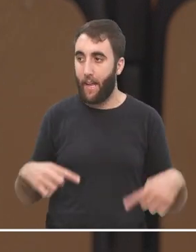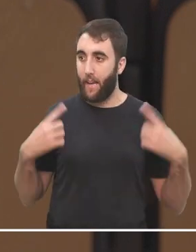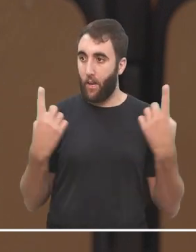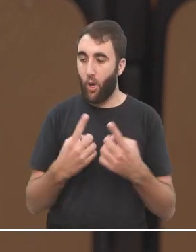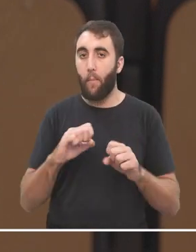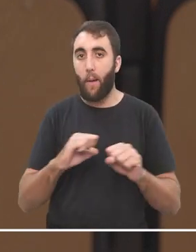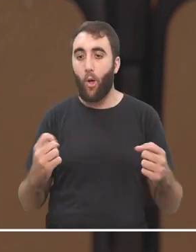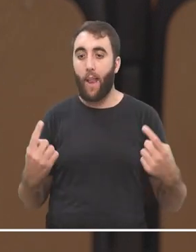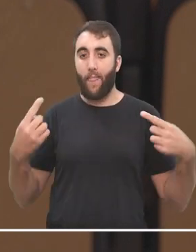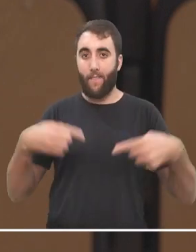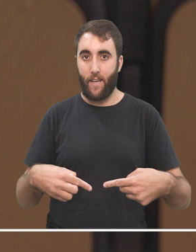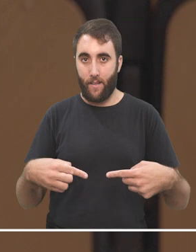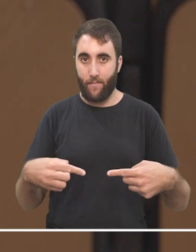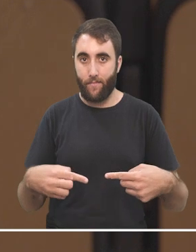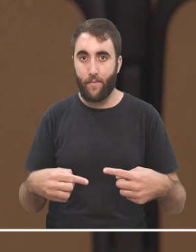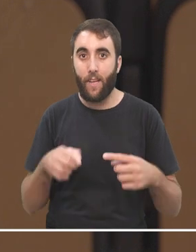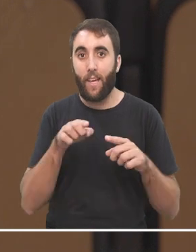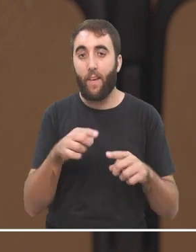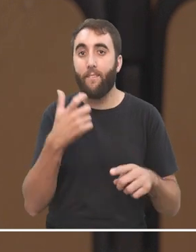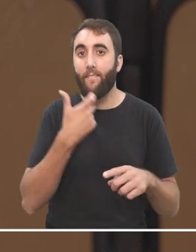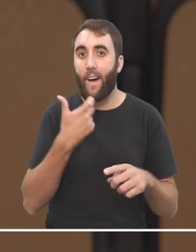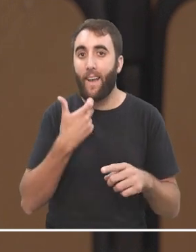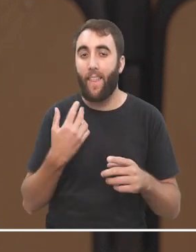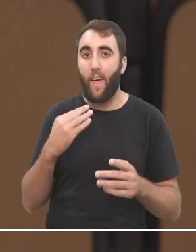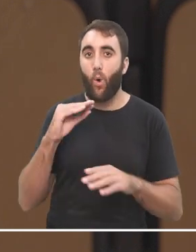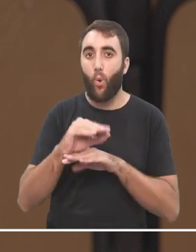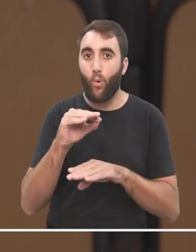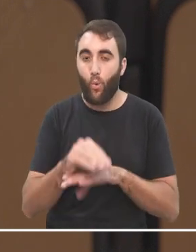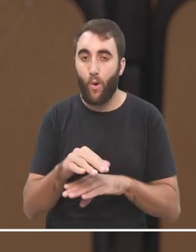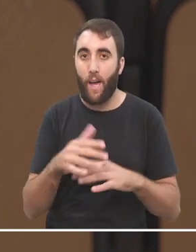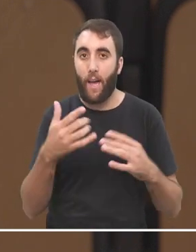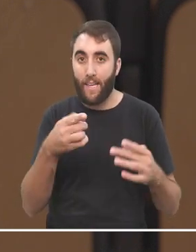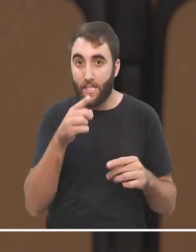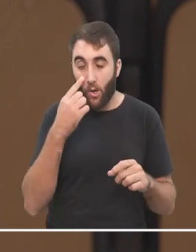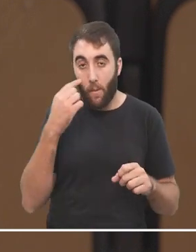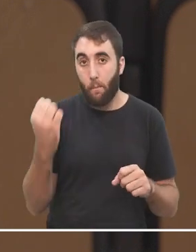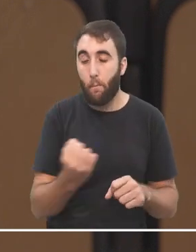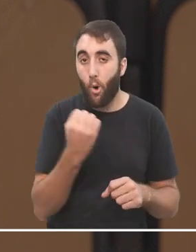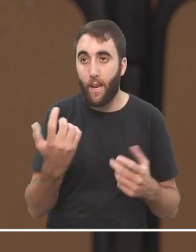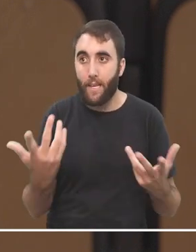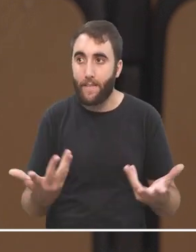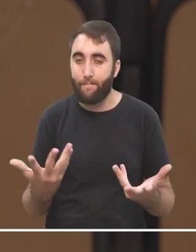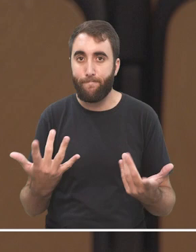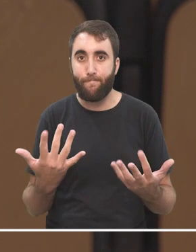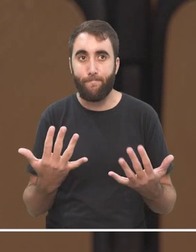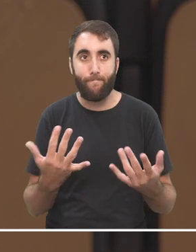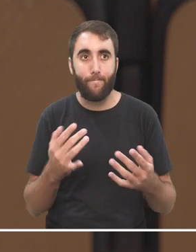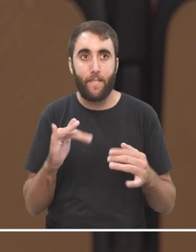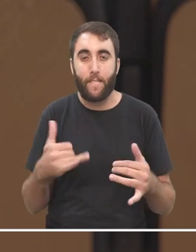poder debatirla. La falta de capital cultural impone regímenes